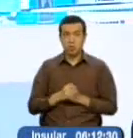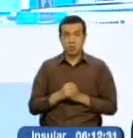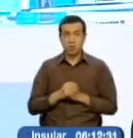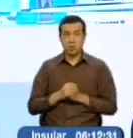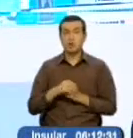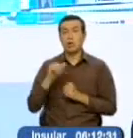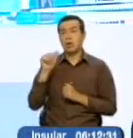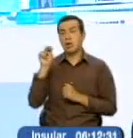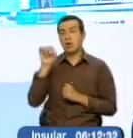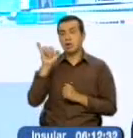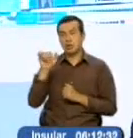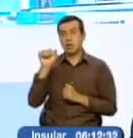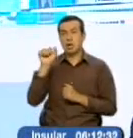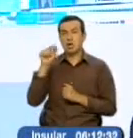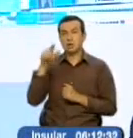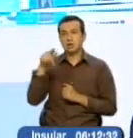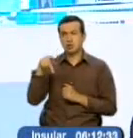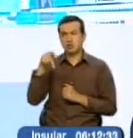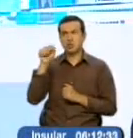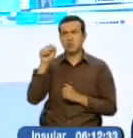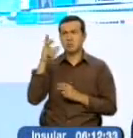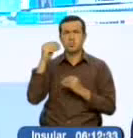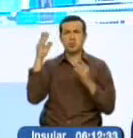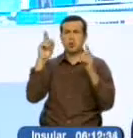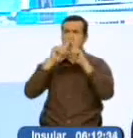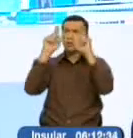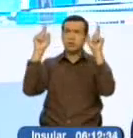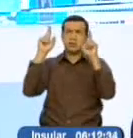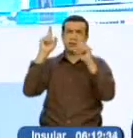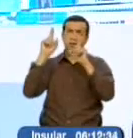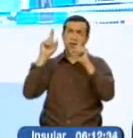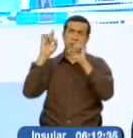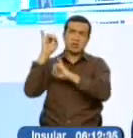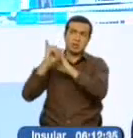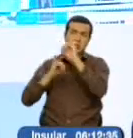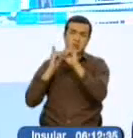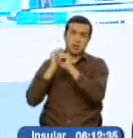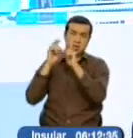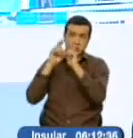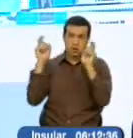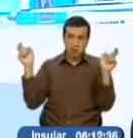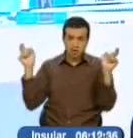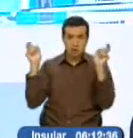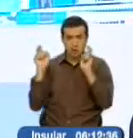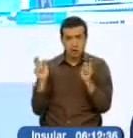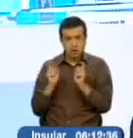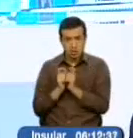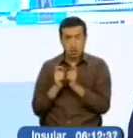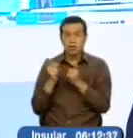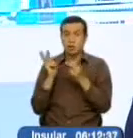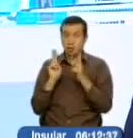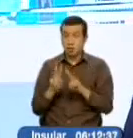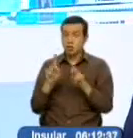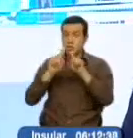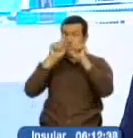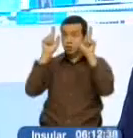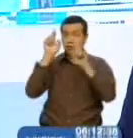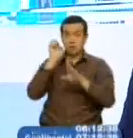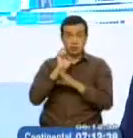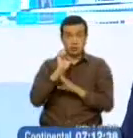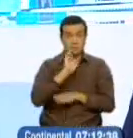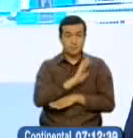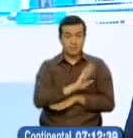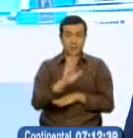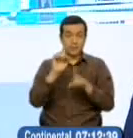AGIP está interesado. Entonces, tenemos grandes transnacionales como empresas de mediano porte, y también hay empresas nacionales